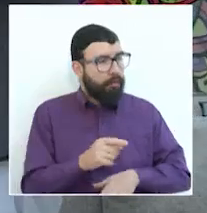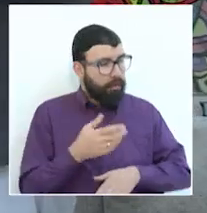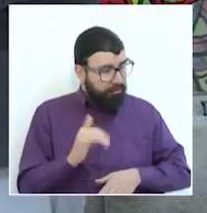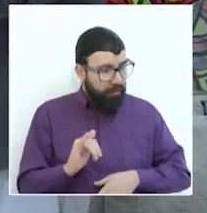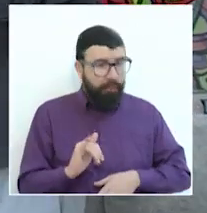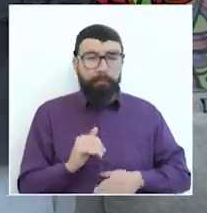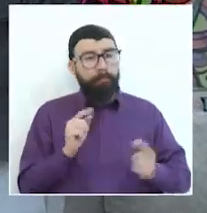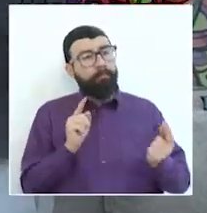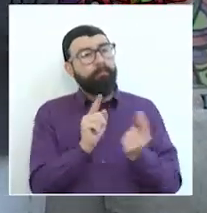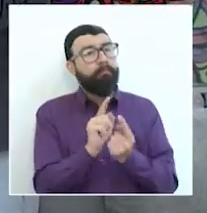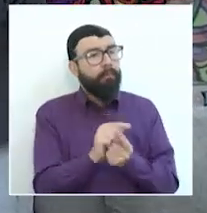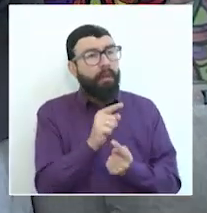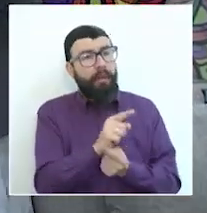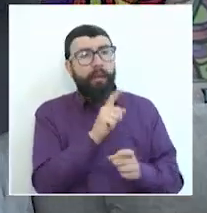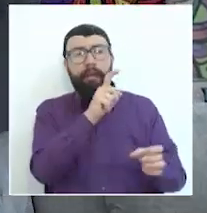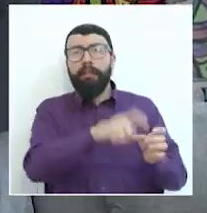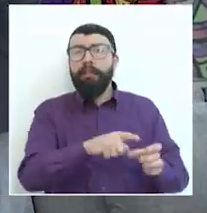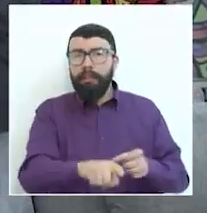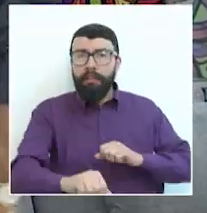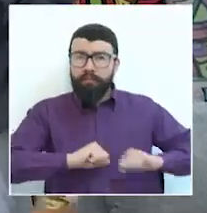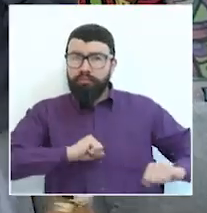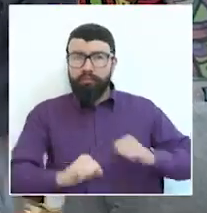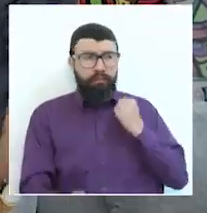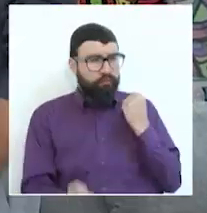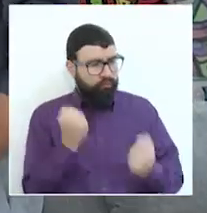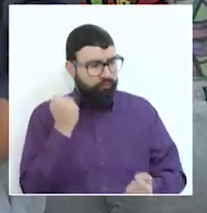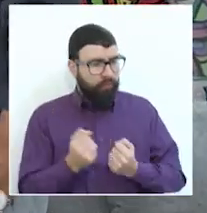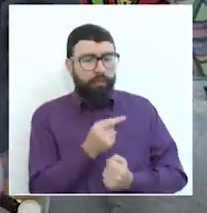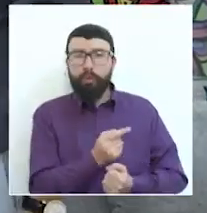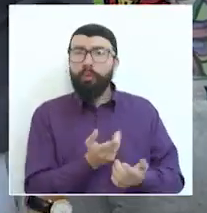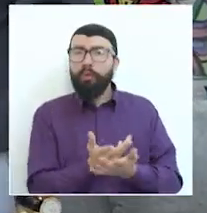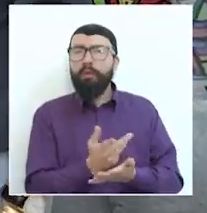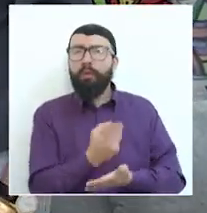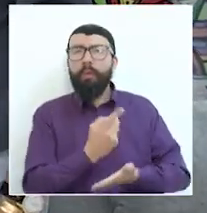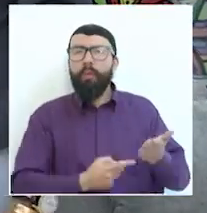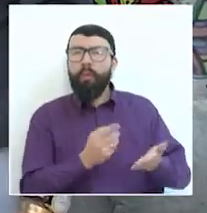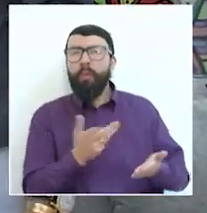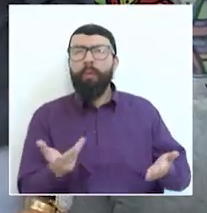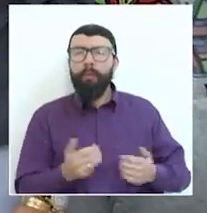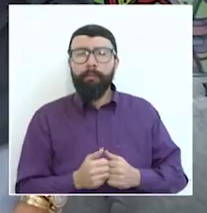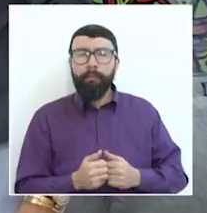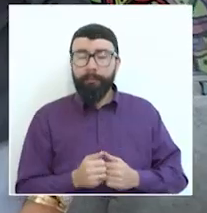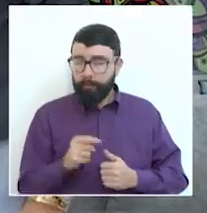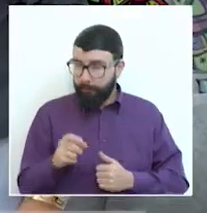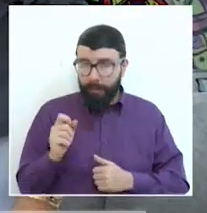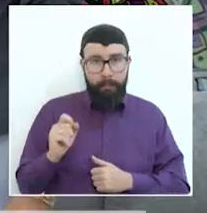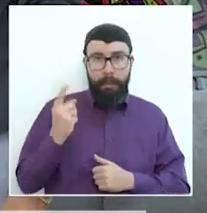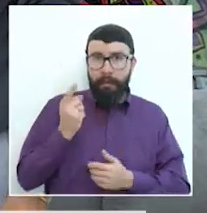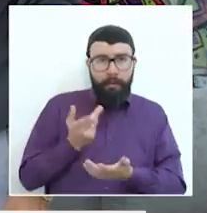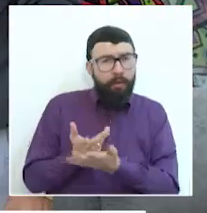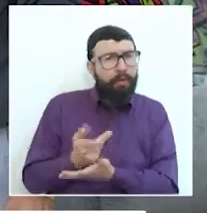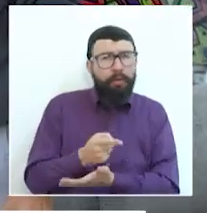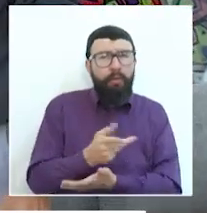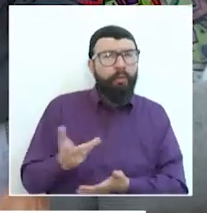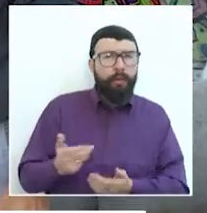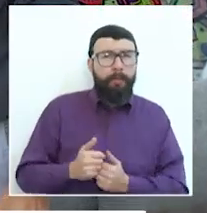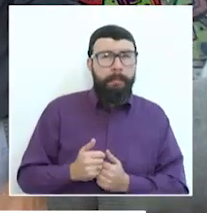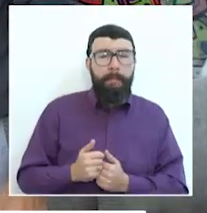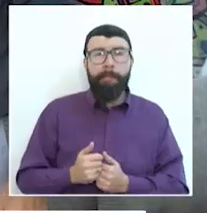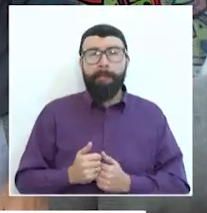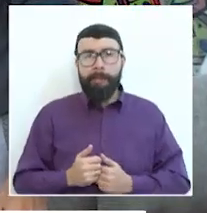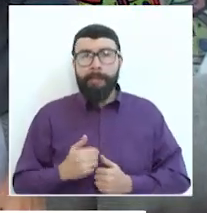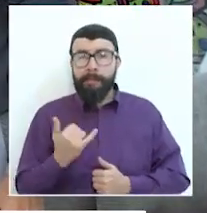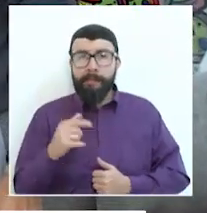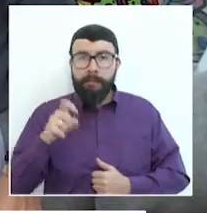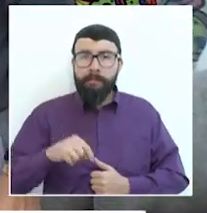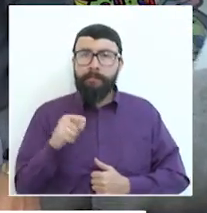su gimnasio. ¿Cuál es la recomendación para Julián Pineda? Sí, señor. Entonces, la primera recomendación es que